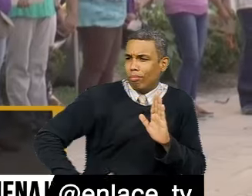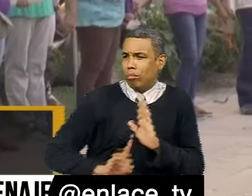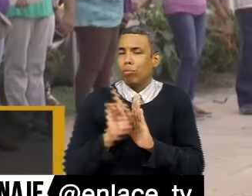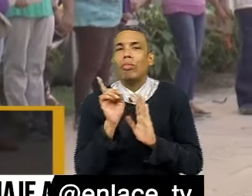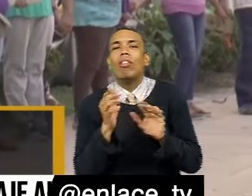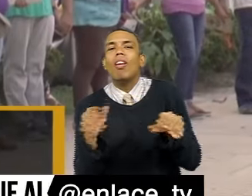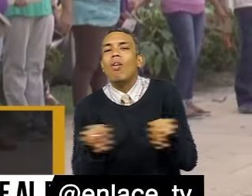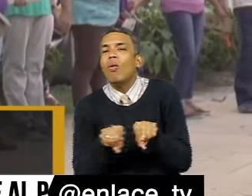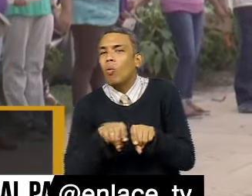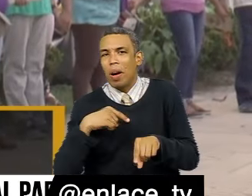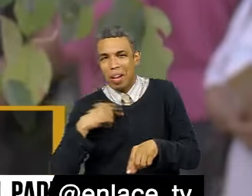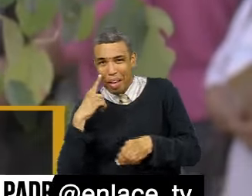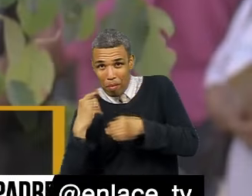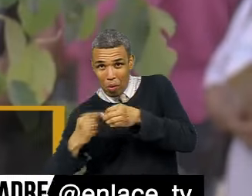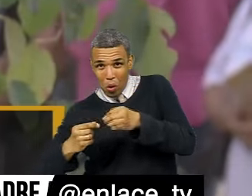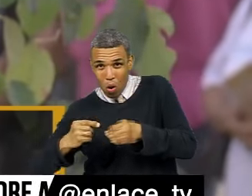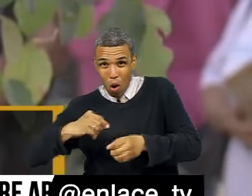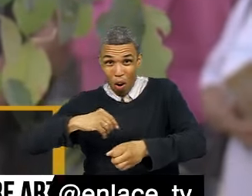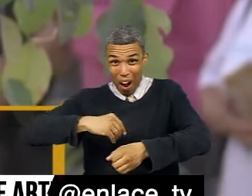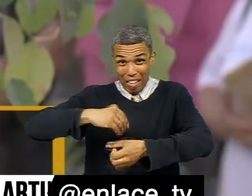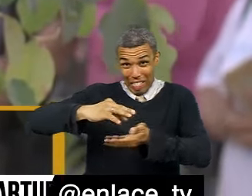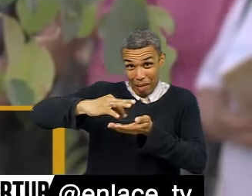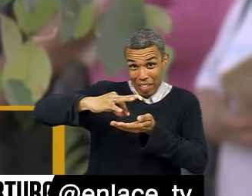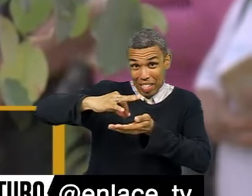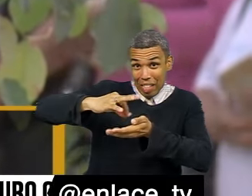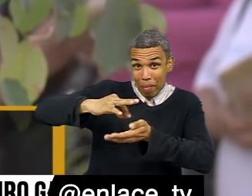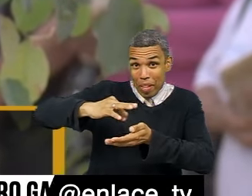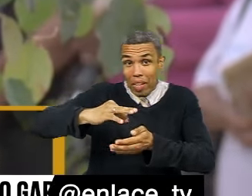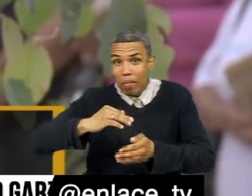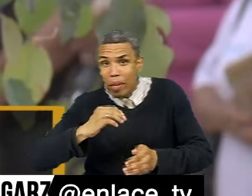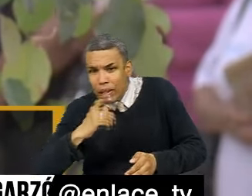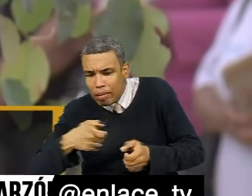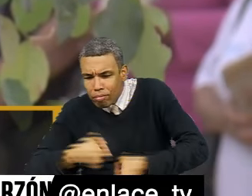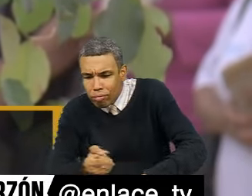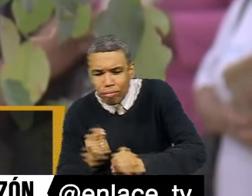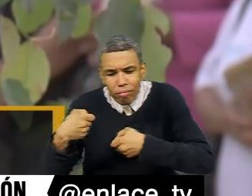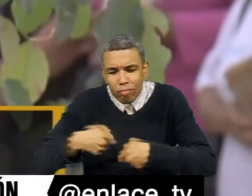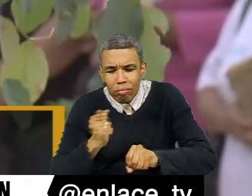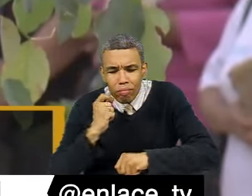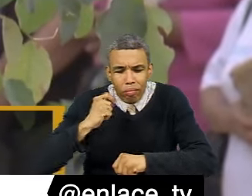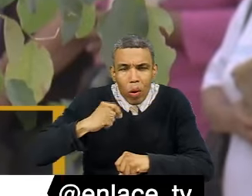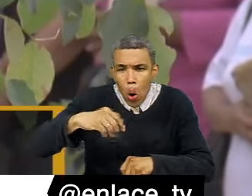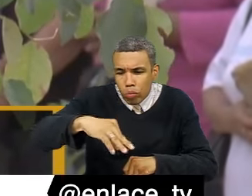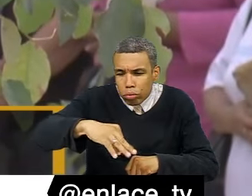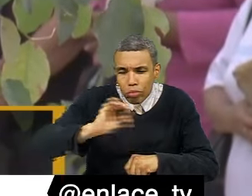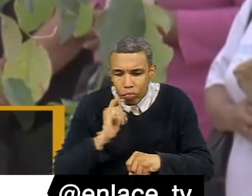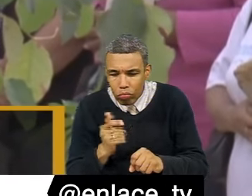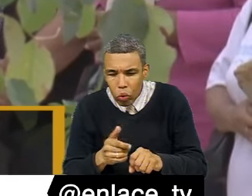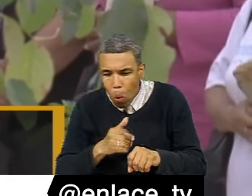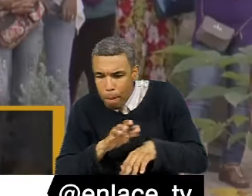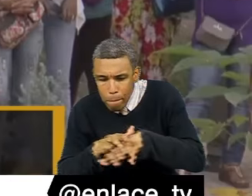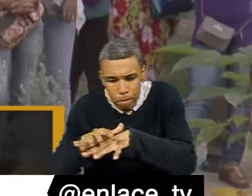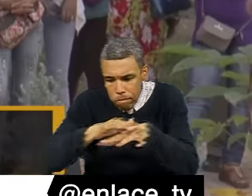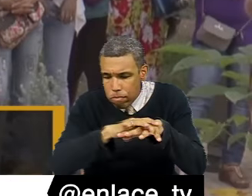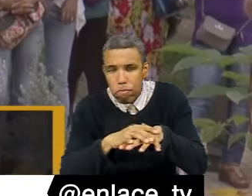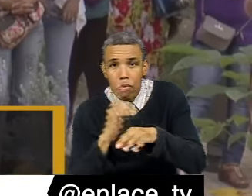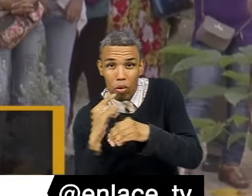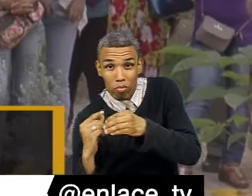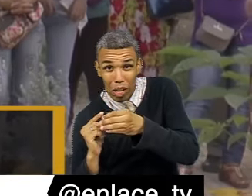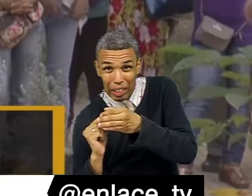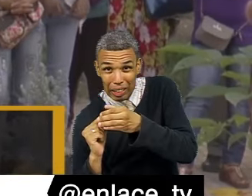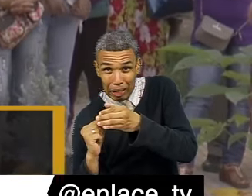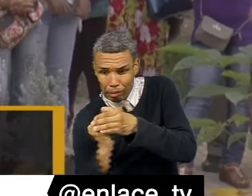pare la guerra, que no paremos hijos ni hijas para la guerra, y que no, las ideas tienen que ser más fuertes que las armas. Este momento es